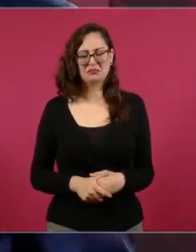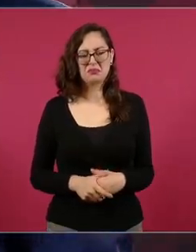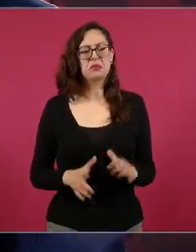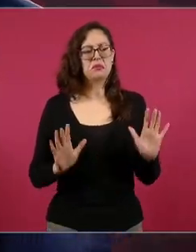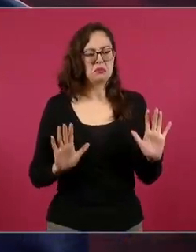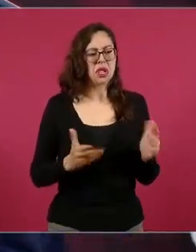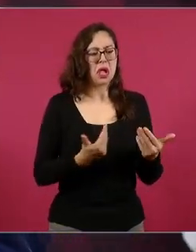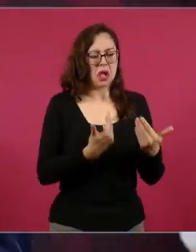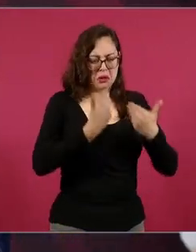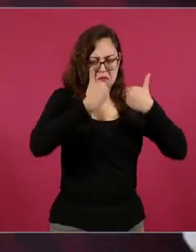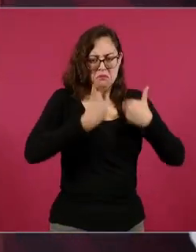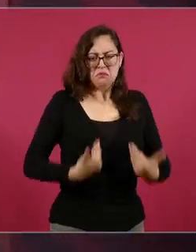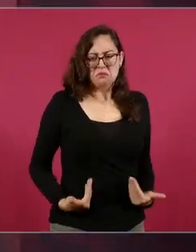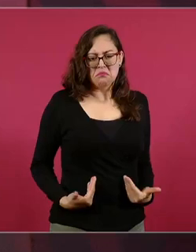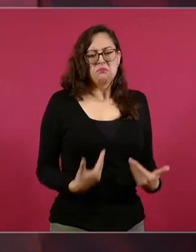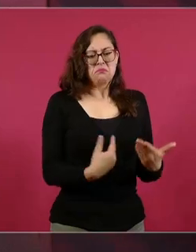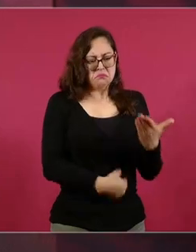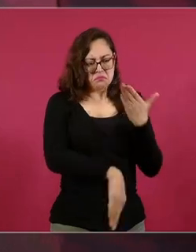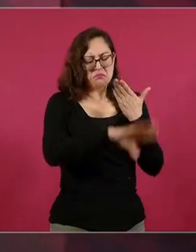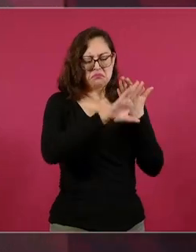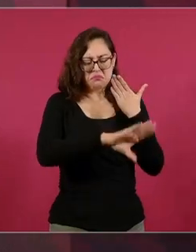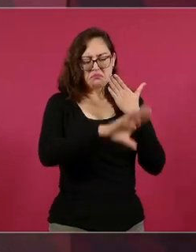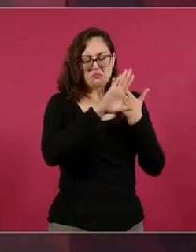que tengan dificultades conmigo,